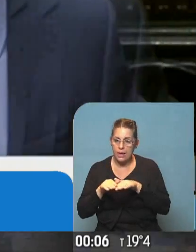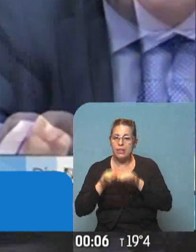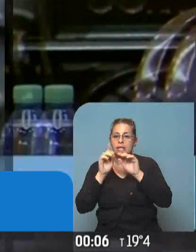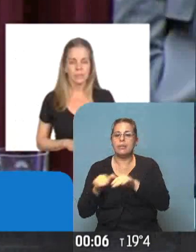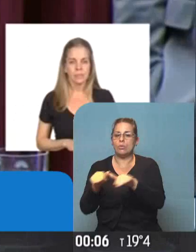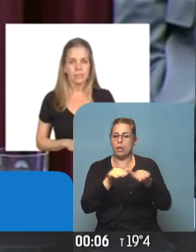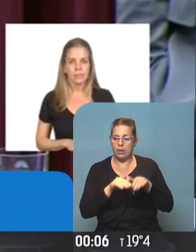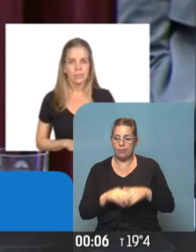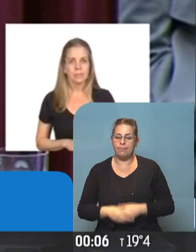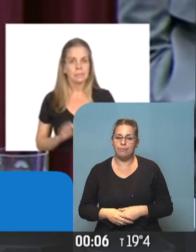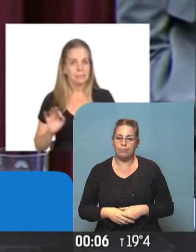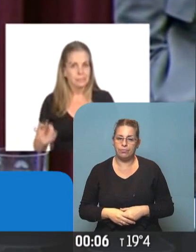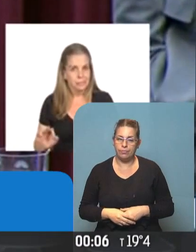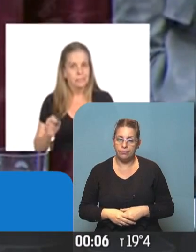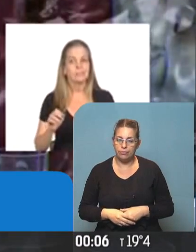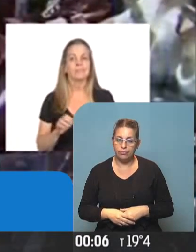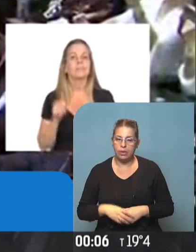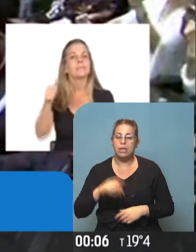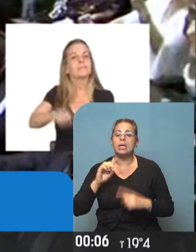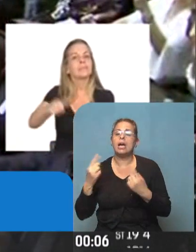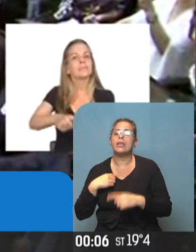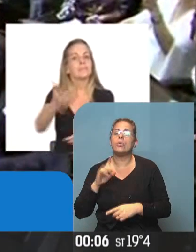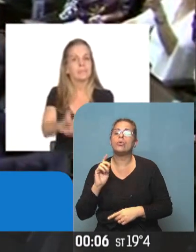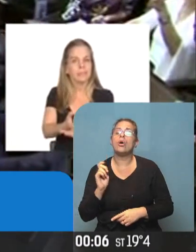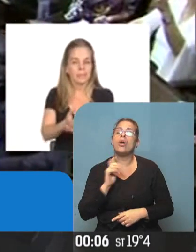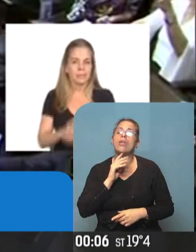equidad. Bien, sírvanse a identificarse.